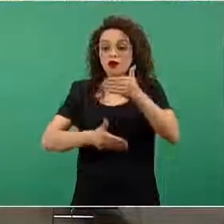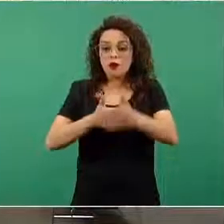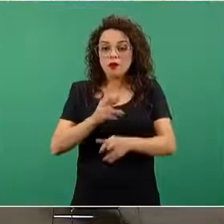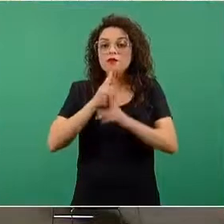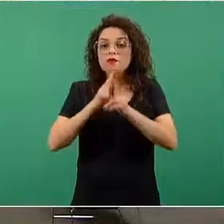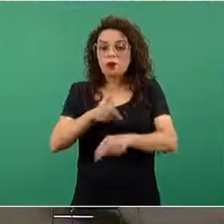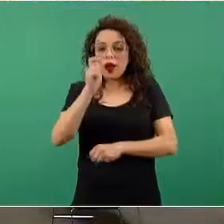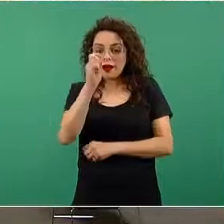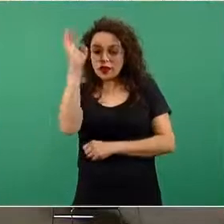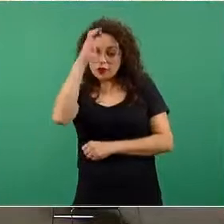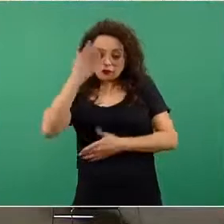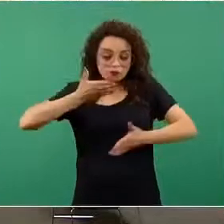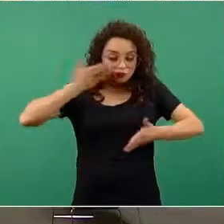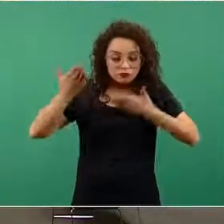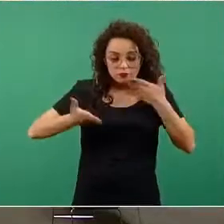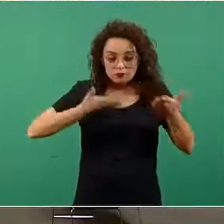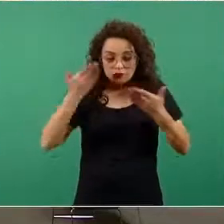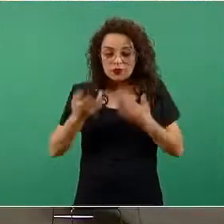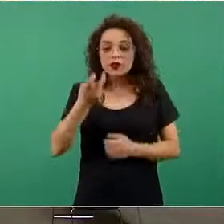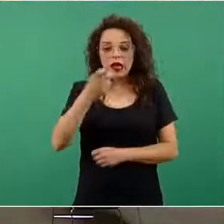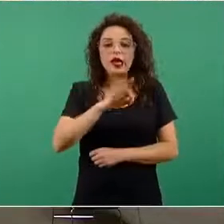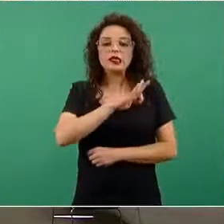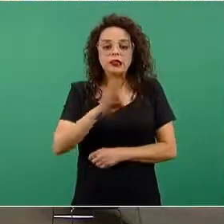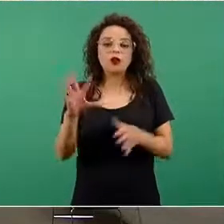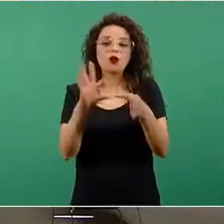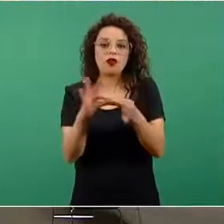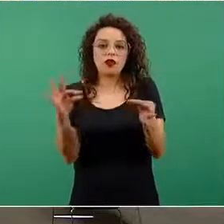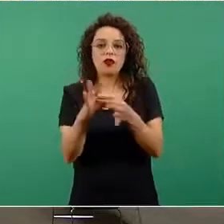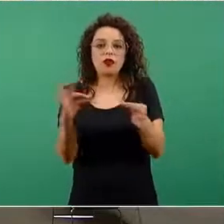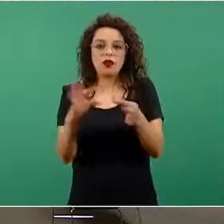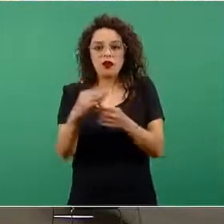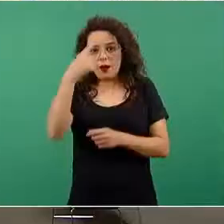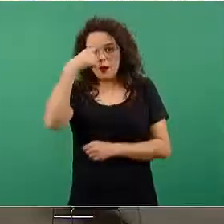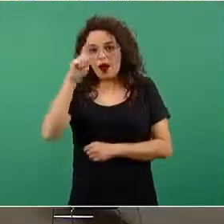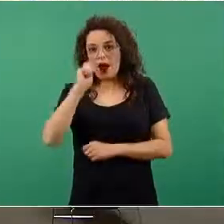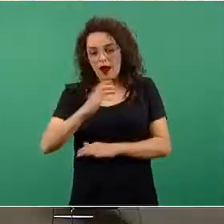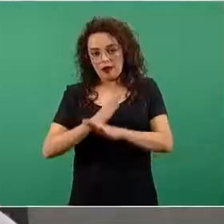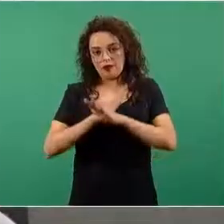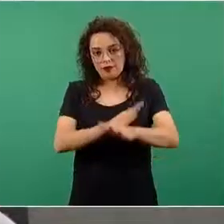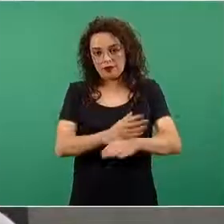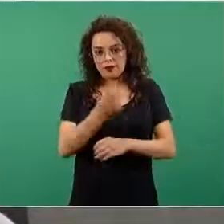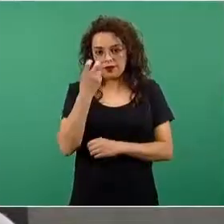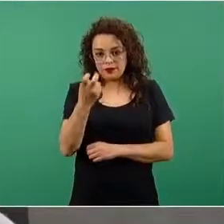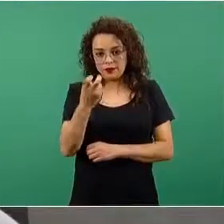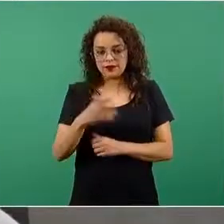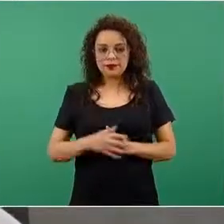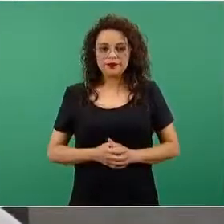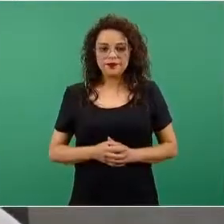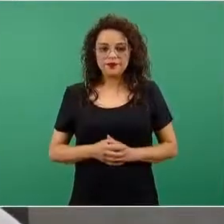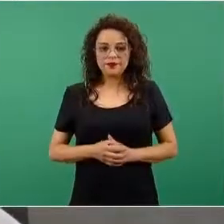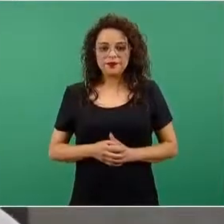podríamos abordar este tipo de componentes de prevención poblacional. La siguiente.